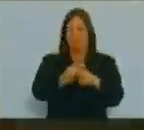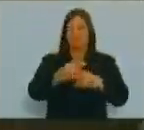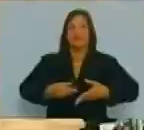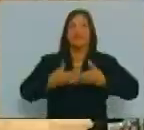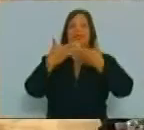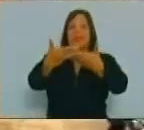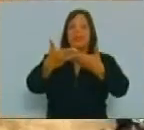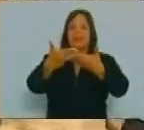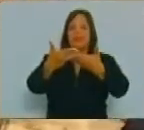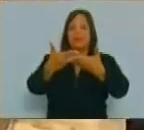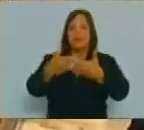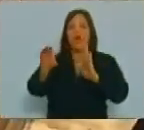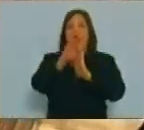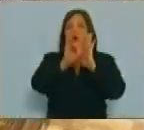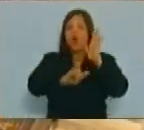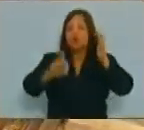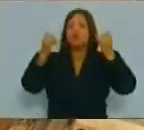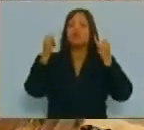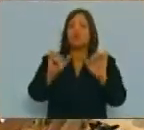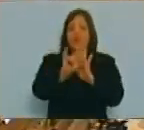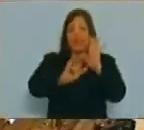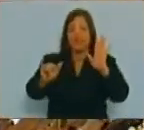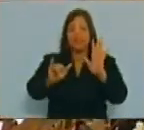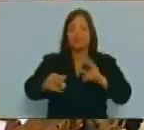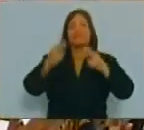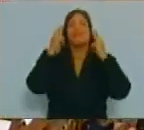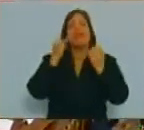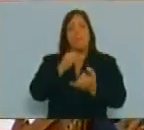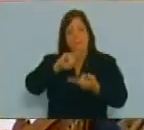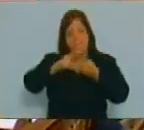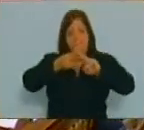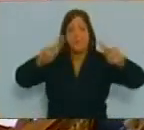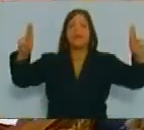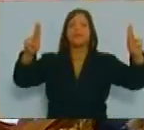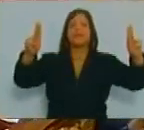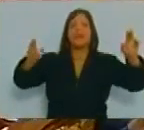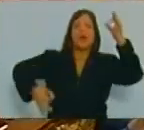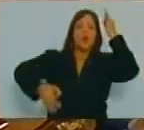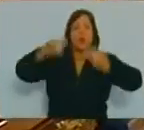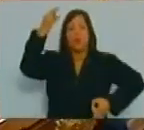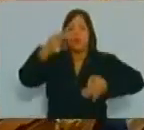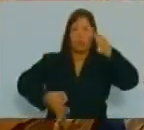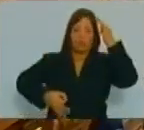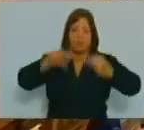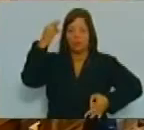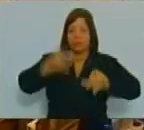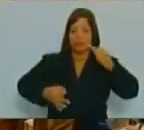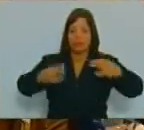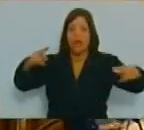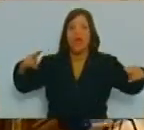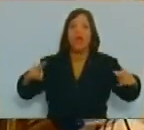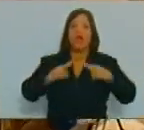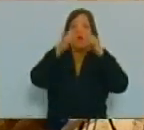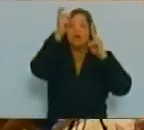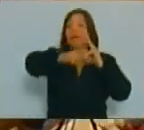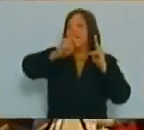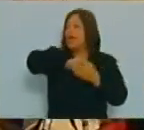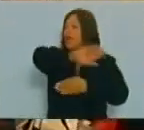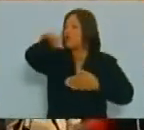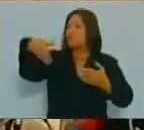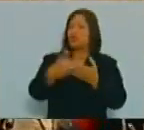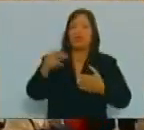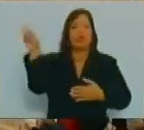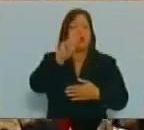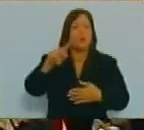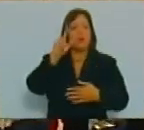la constituyente garantiza la paz la justicia y el reencuentro entre todos los venezolanos